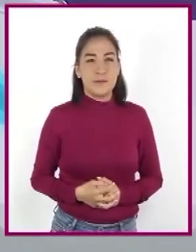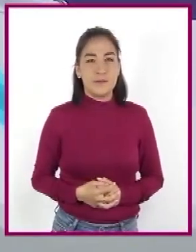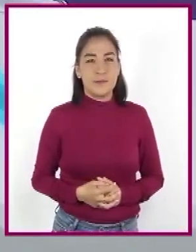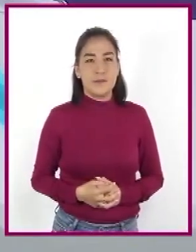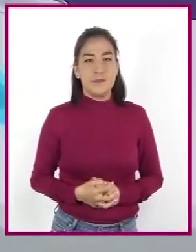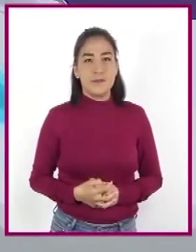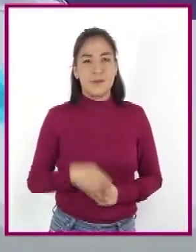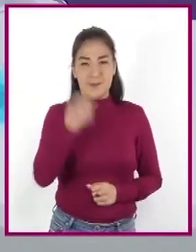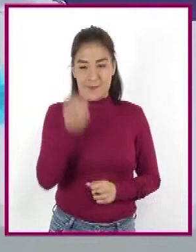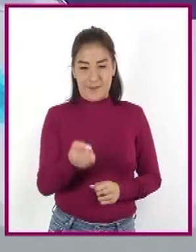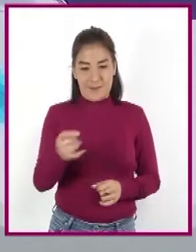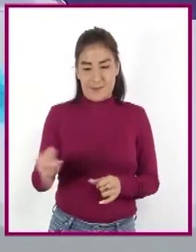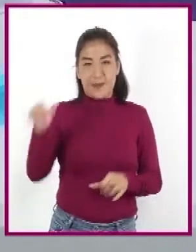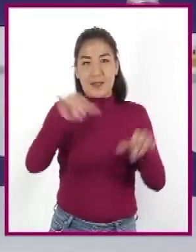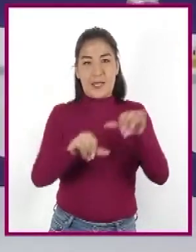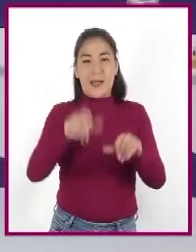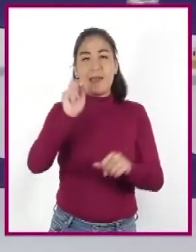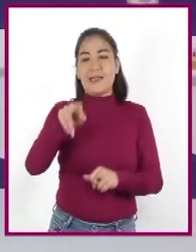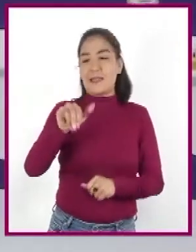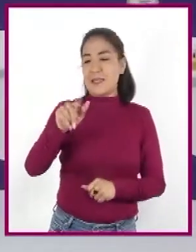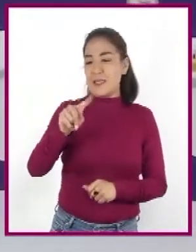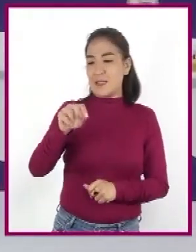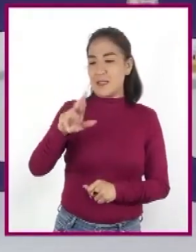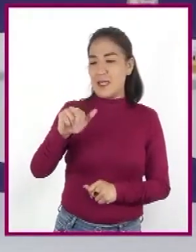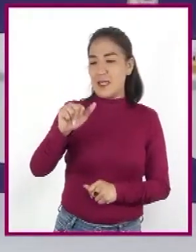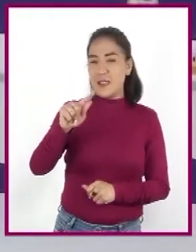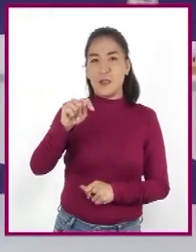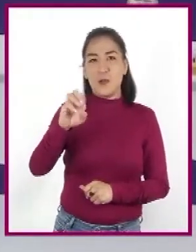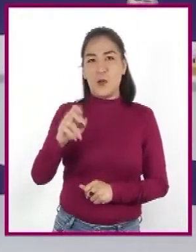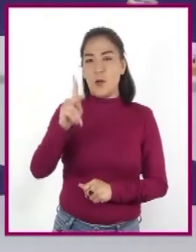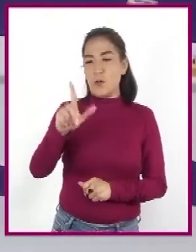Esta es el nitrato de plomo, ¿verdad, maestra?